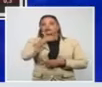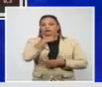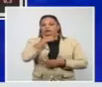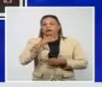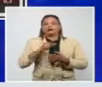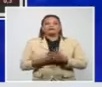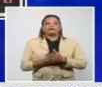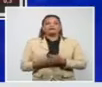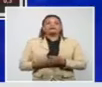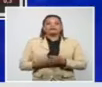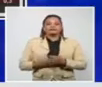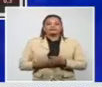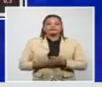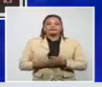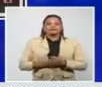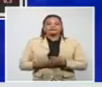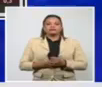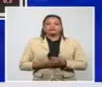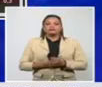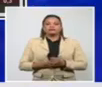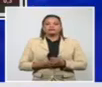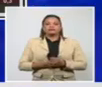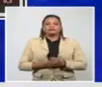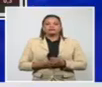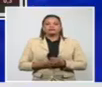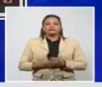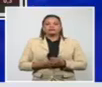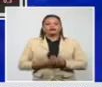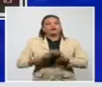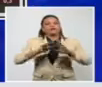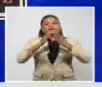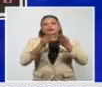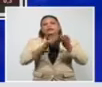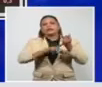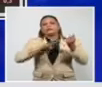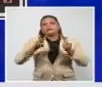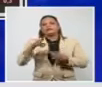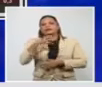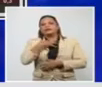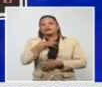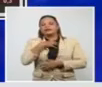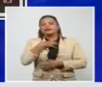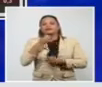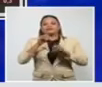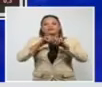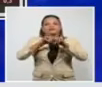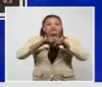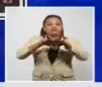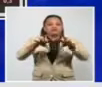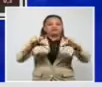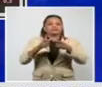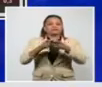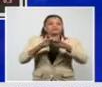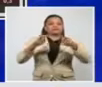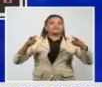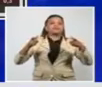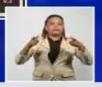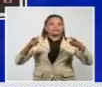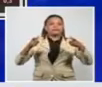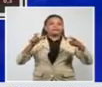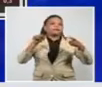que son en definitiva las provincias que tienen una mayor transmisión. Pero como se puede ver